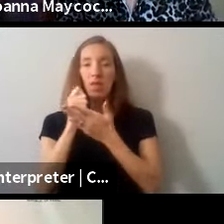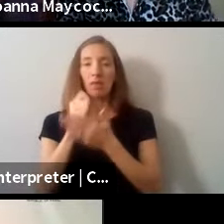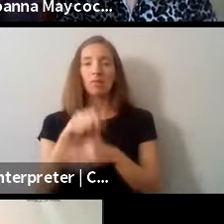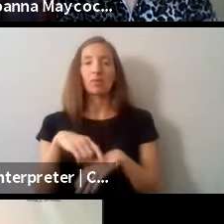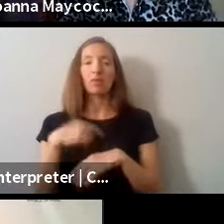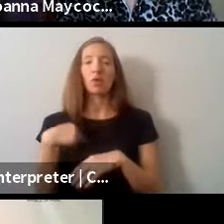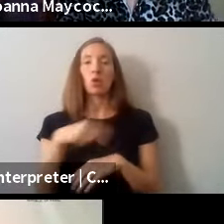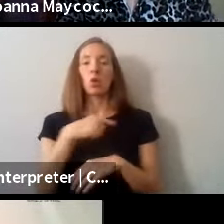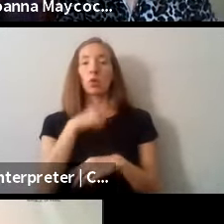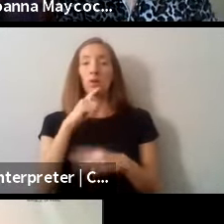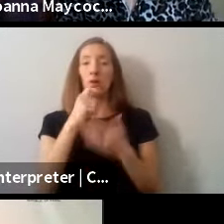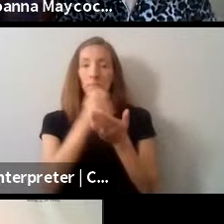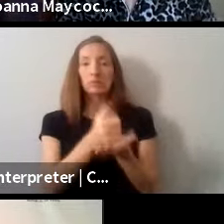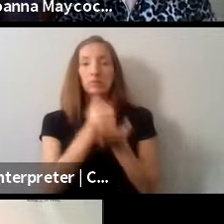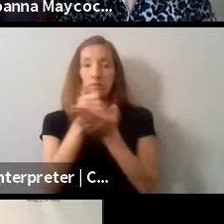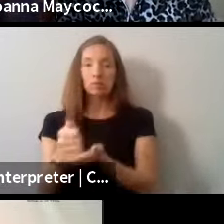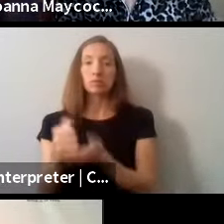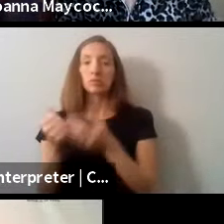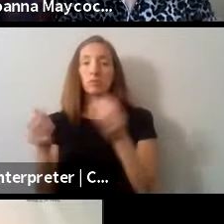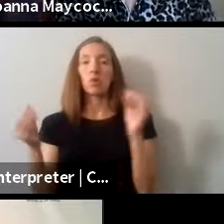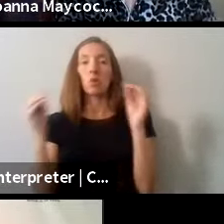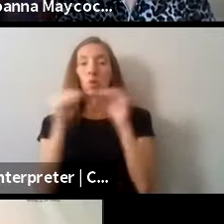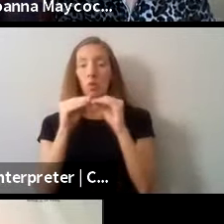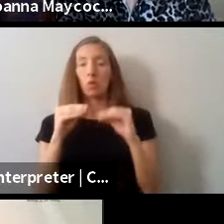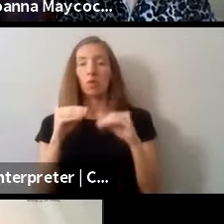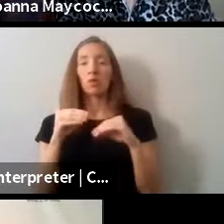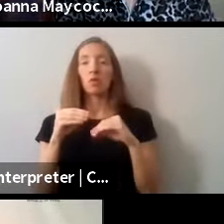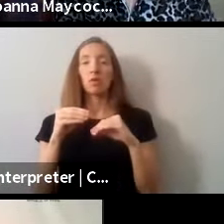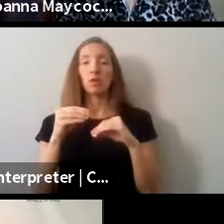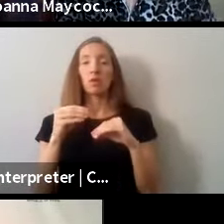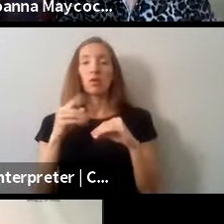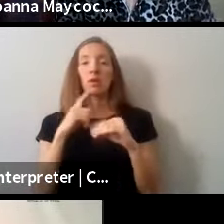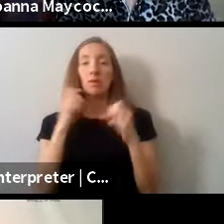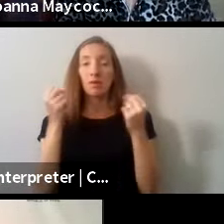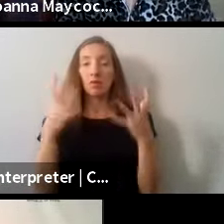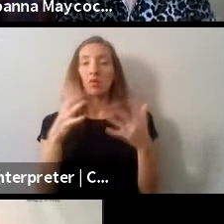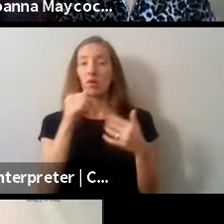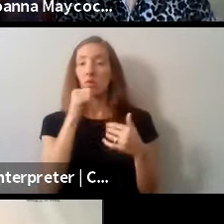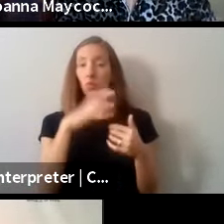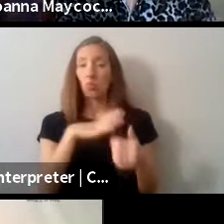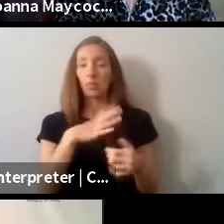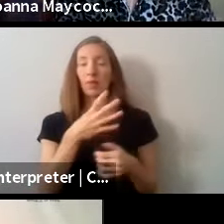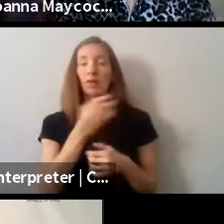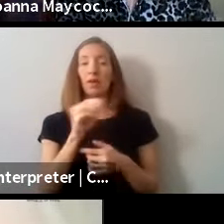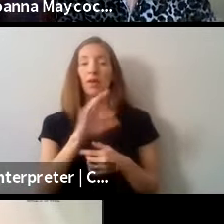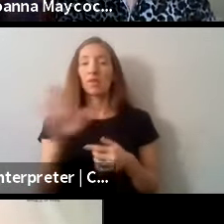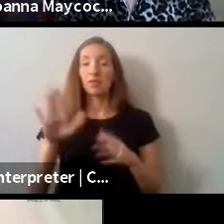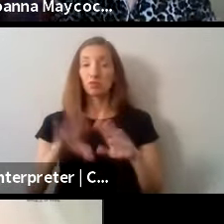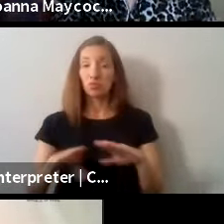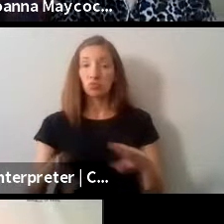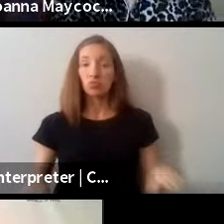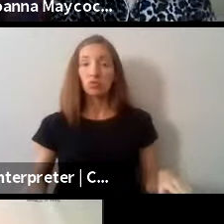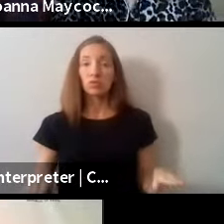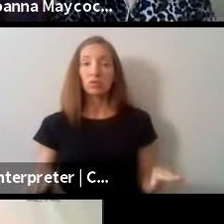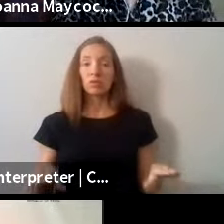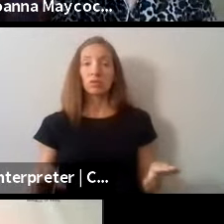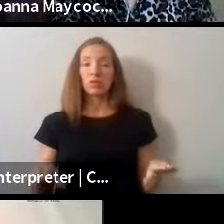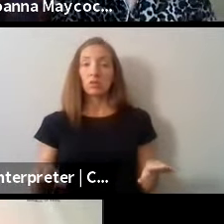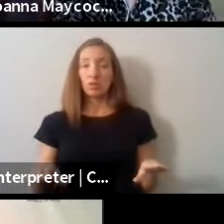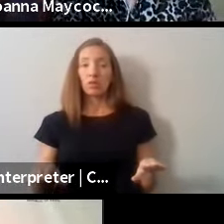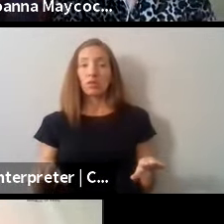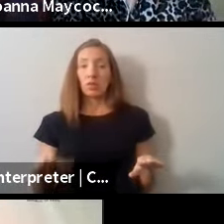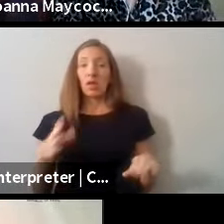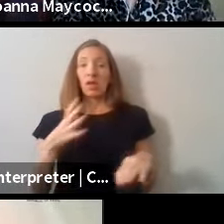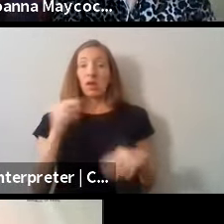hijos en transbordos donde teníamos que ir incluso de un país a otro para asegurar la vida de las violencias y más